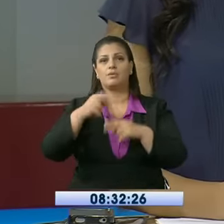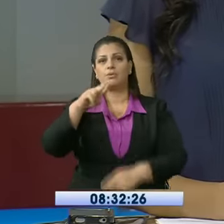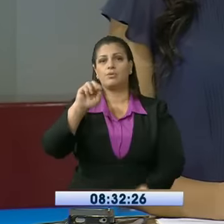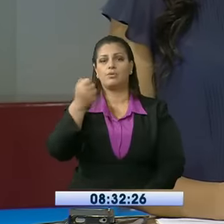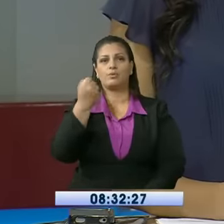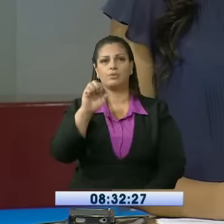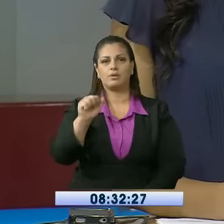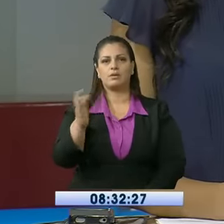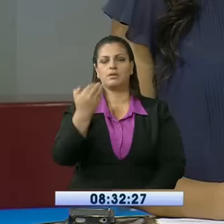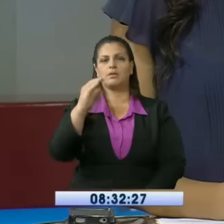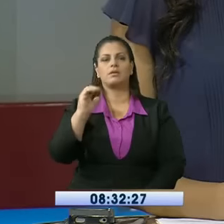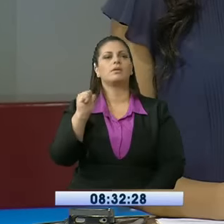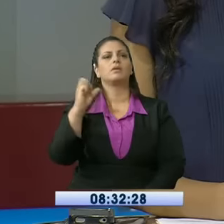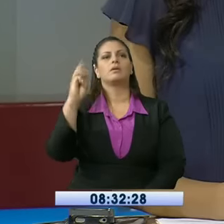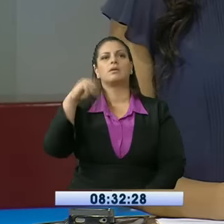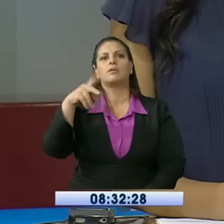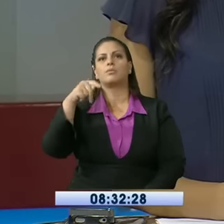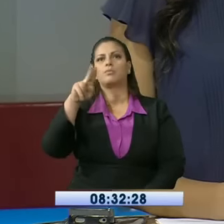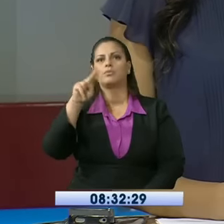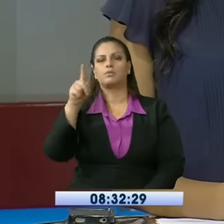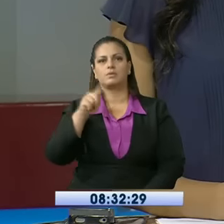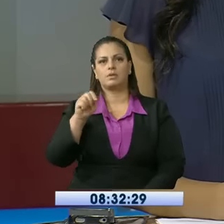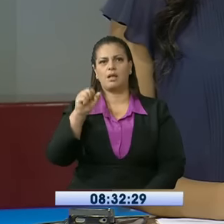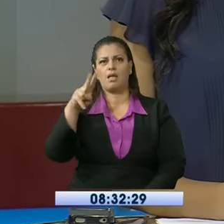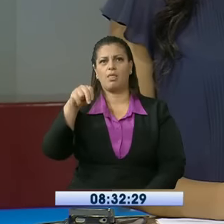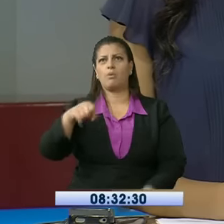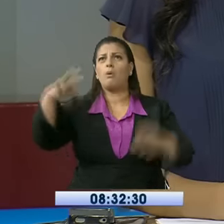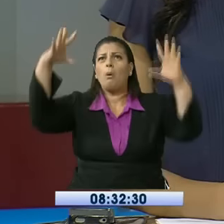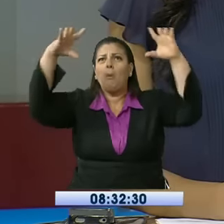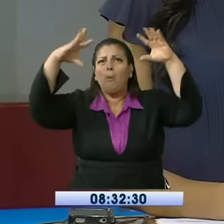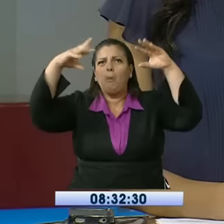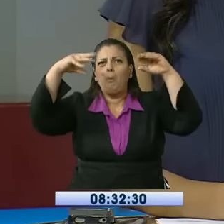temen sufrir alguna acción delictiva en su contra durante la noche.